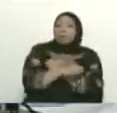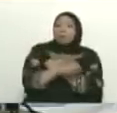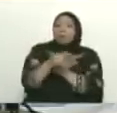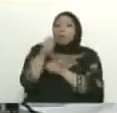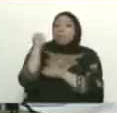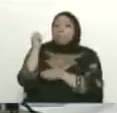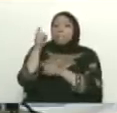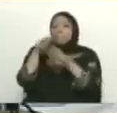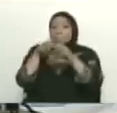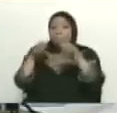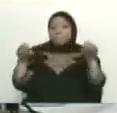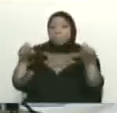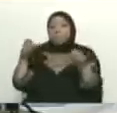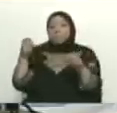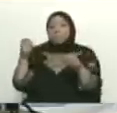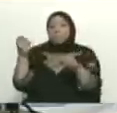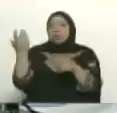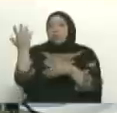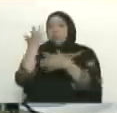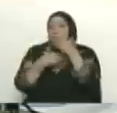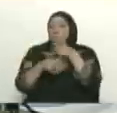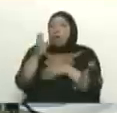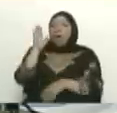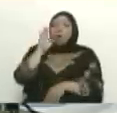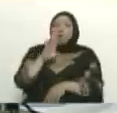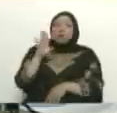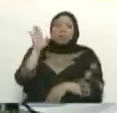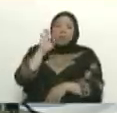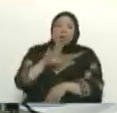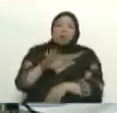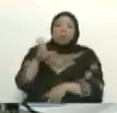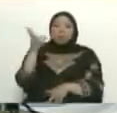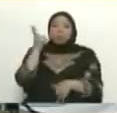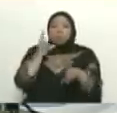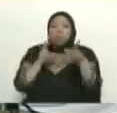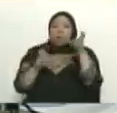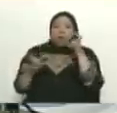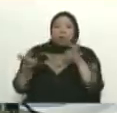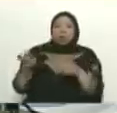palos, insultos, ruidos.